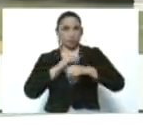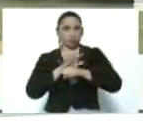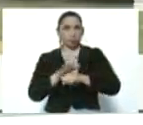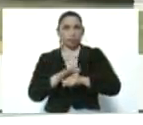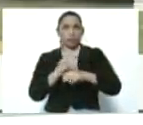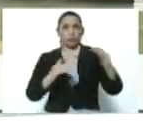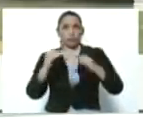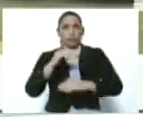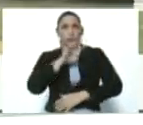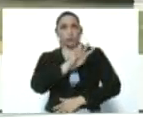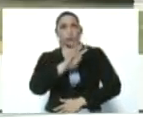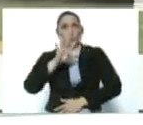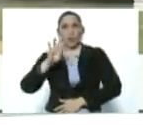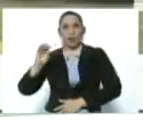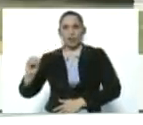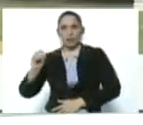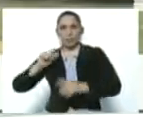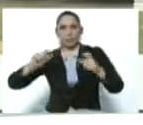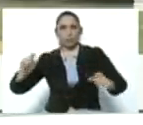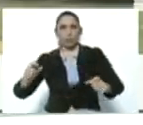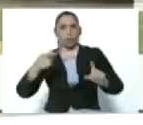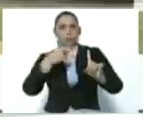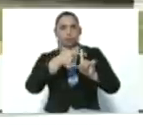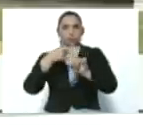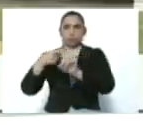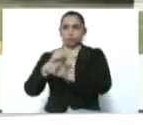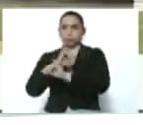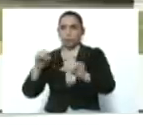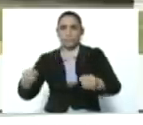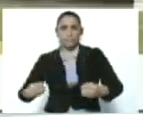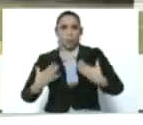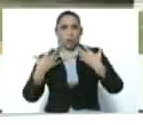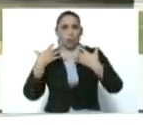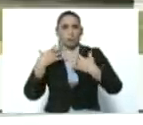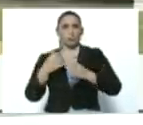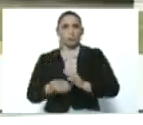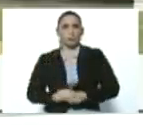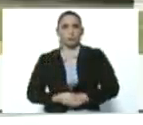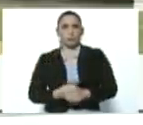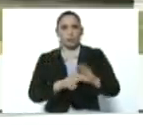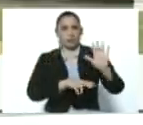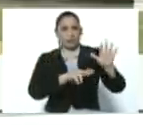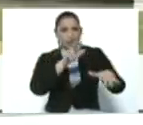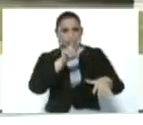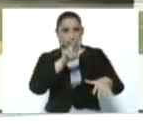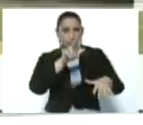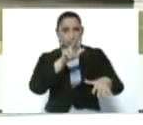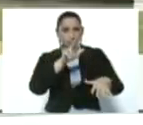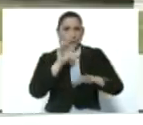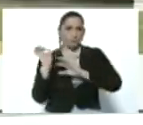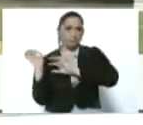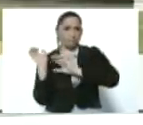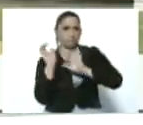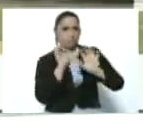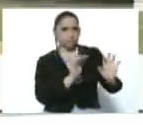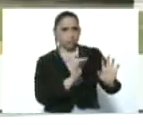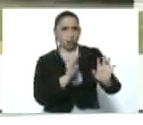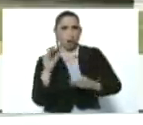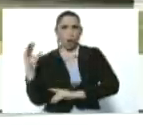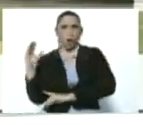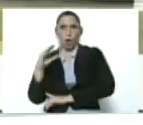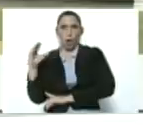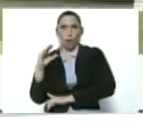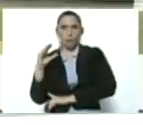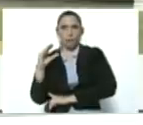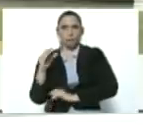440 confirmados 440 trece casos procedentes directos de